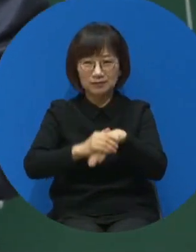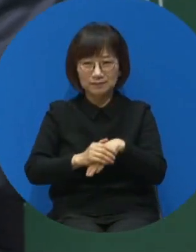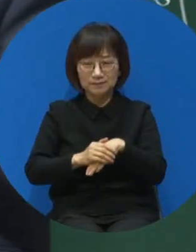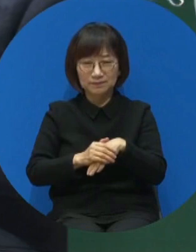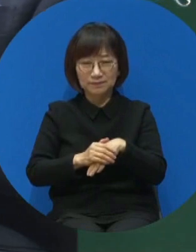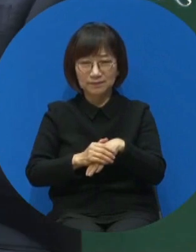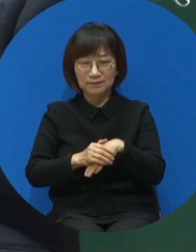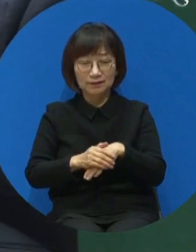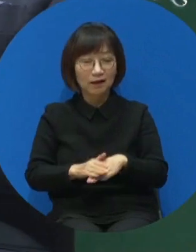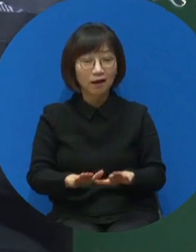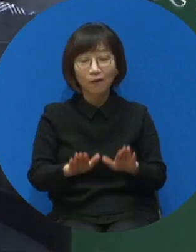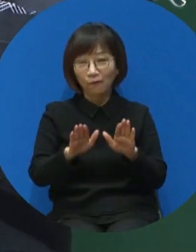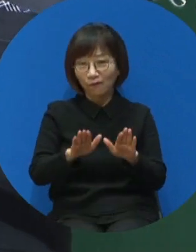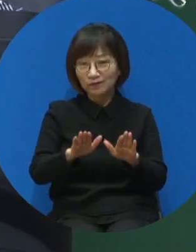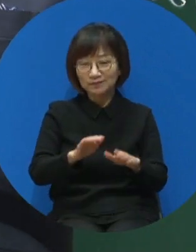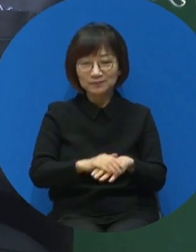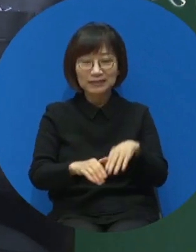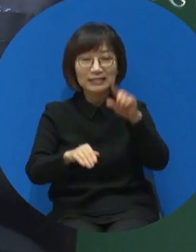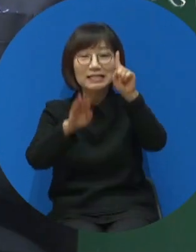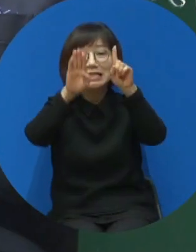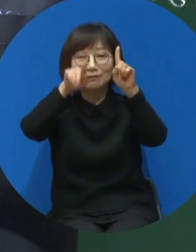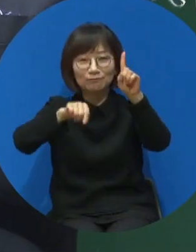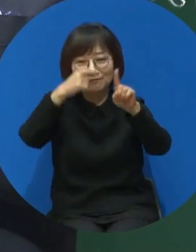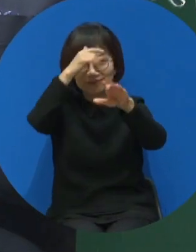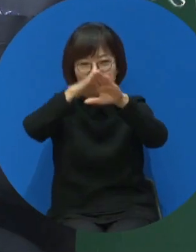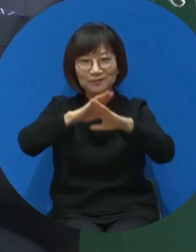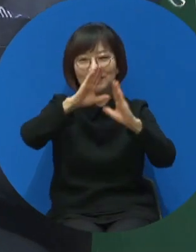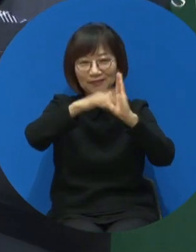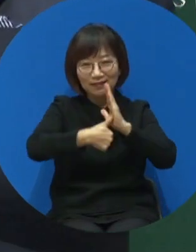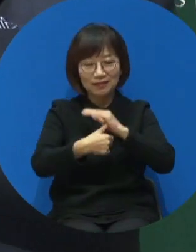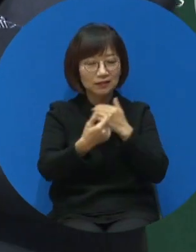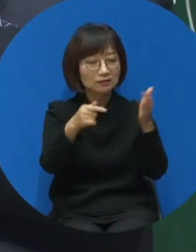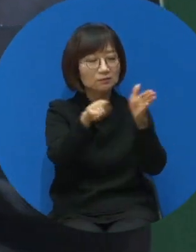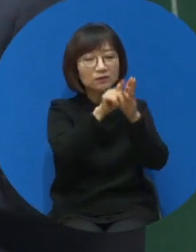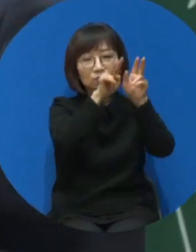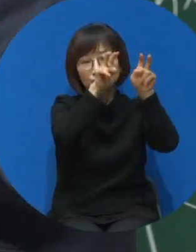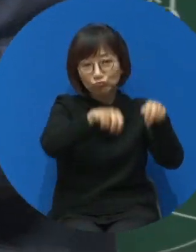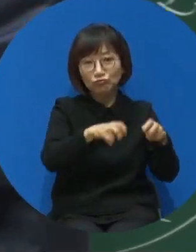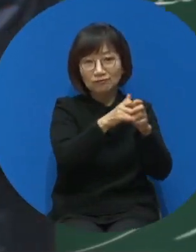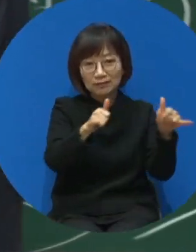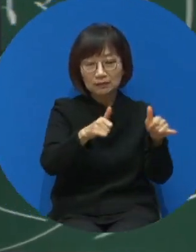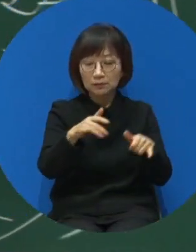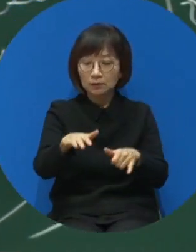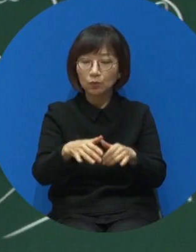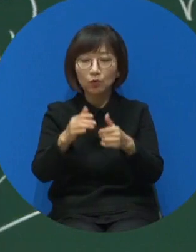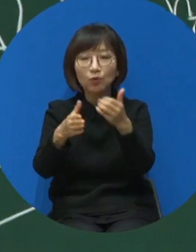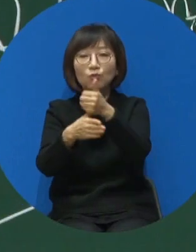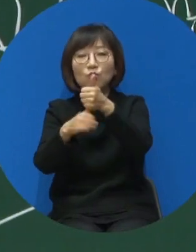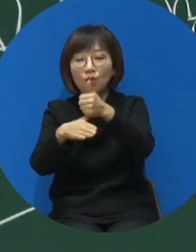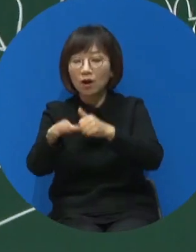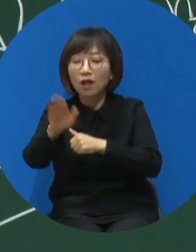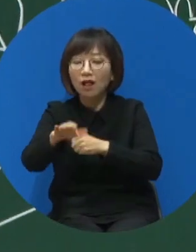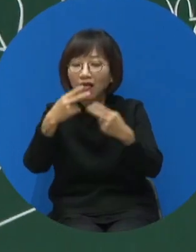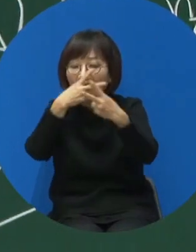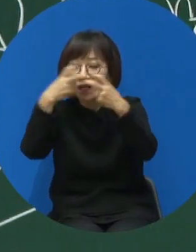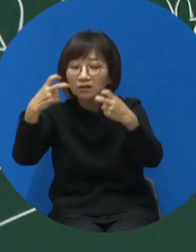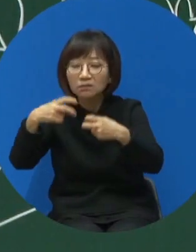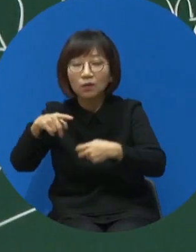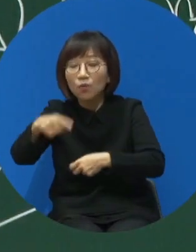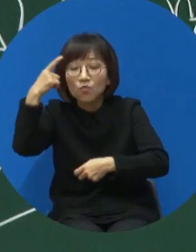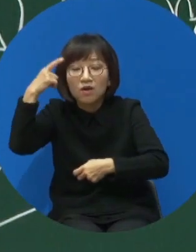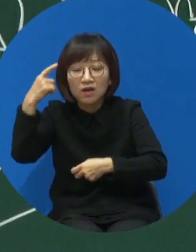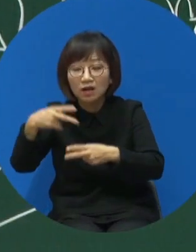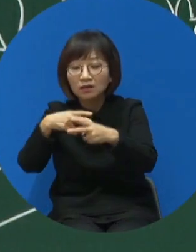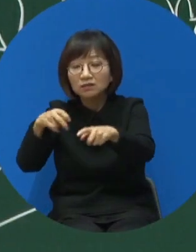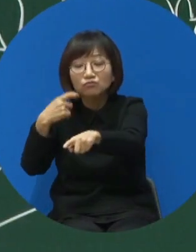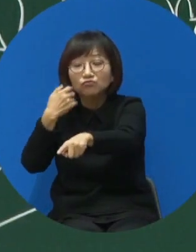largo ni vt charanga yo sí millones lo otro por eso como hemos dicho en el primer culto esos no creyentes viendo a jonás dijeron cómo estás